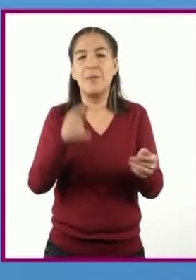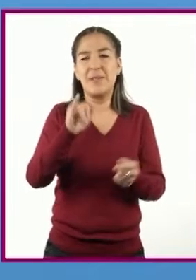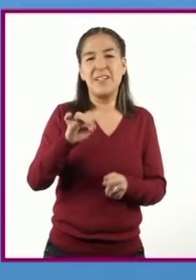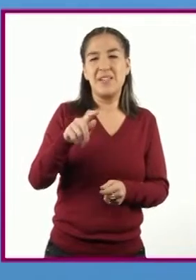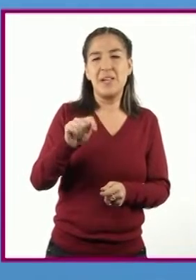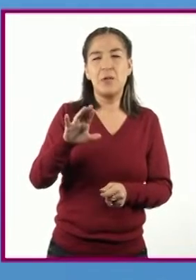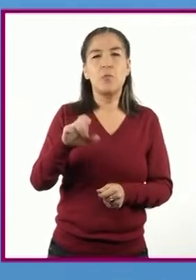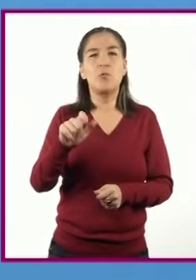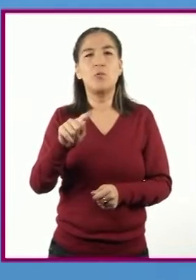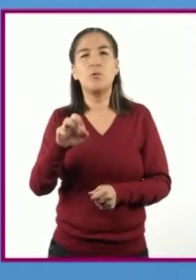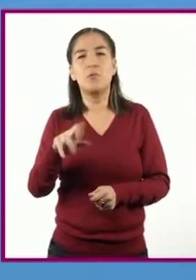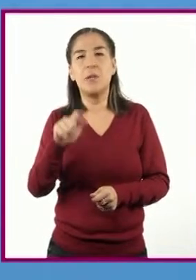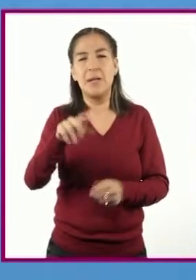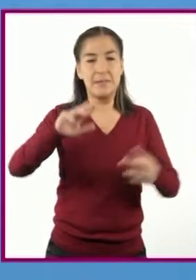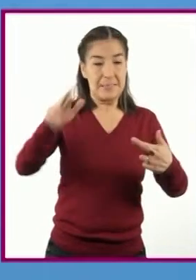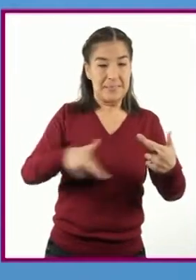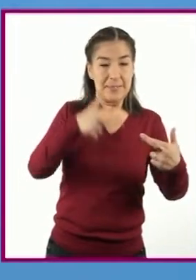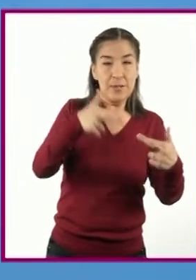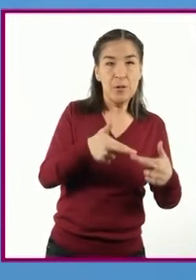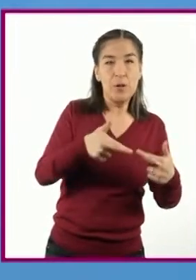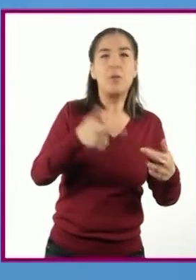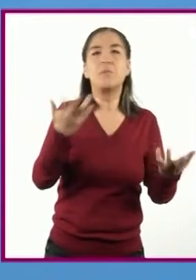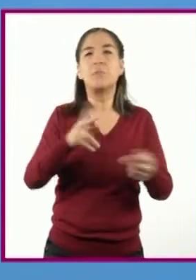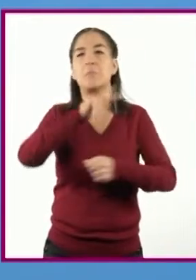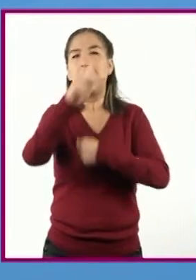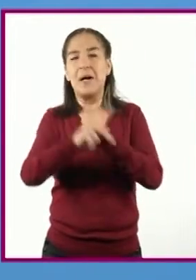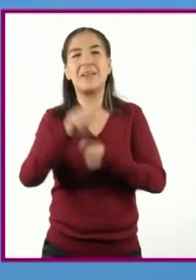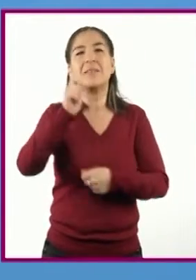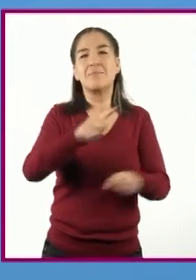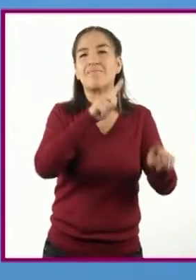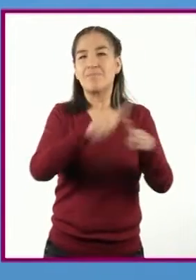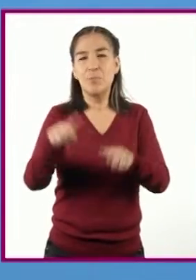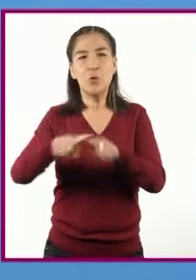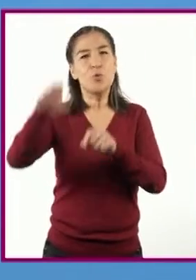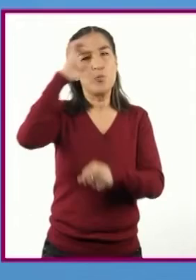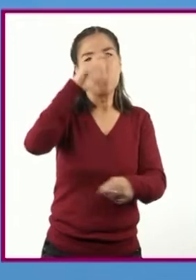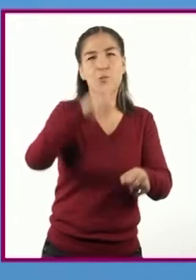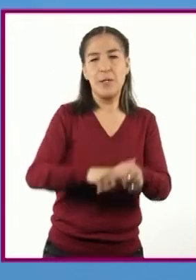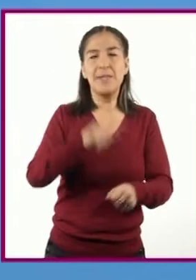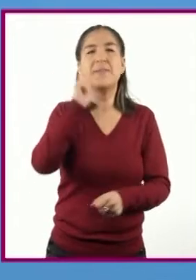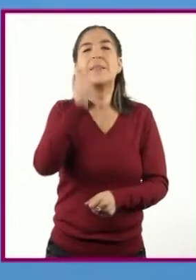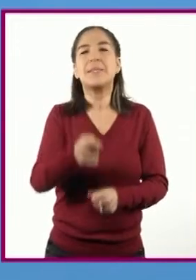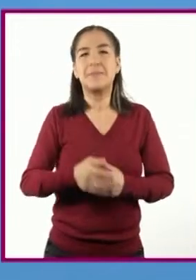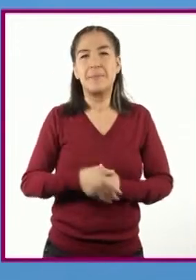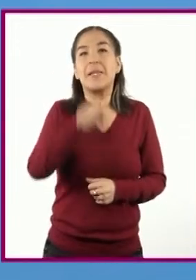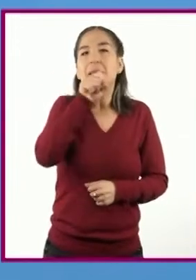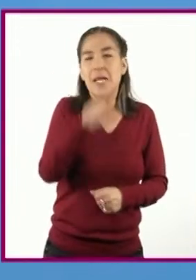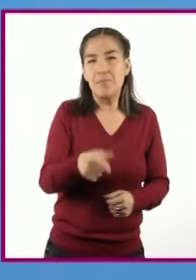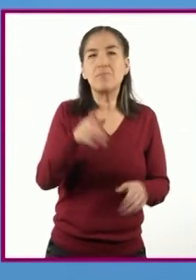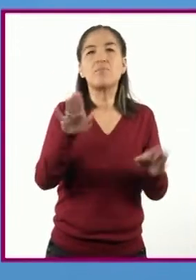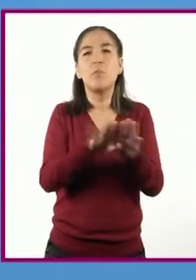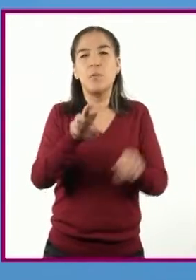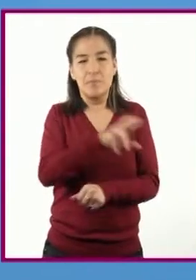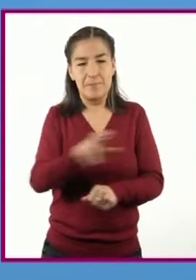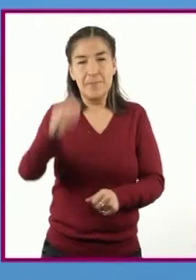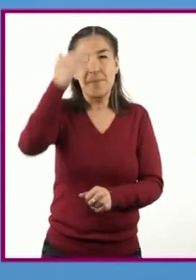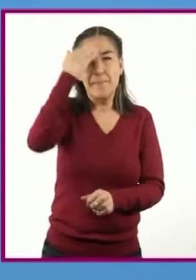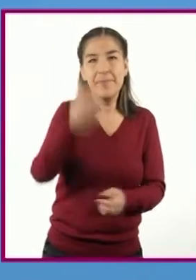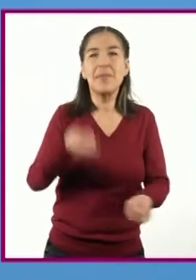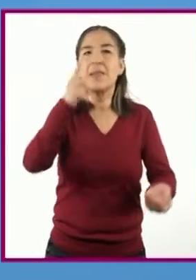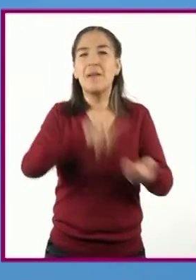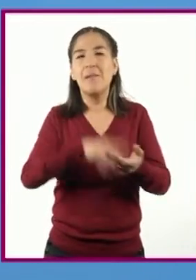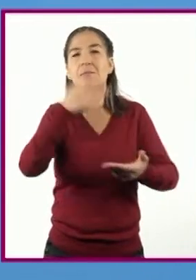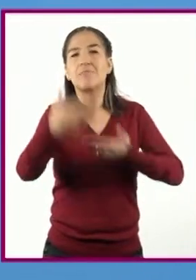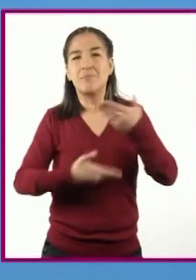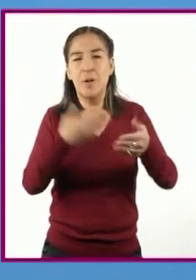lugar, región o país una diversidad de culturas. Implica además el reconocimiento y la